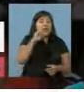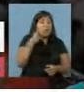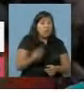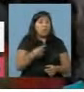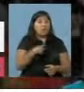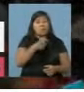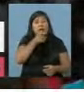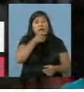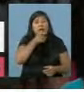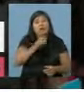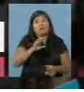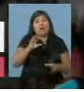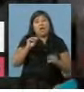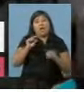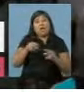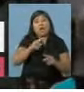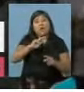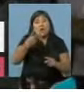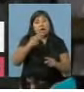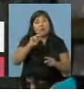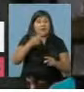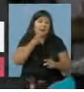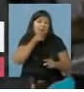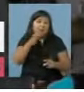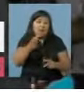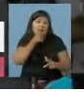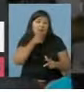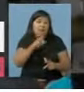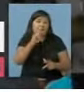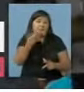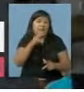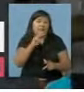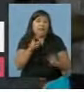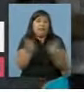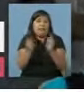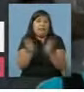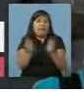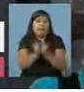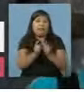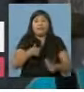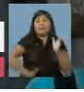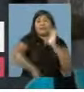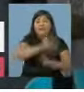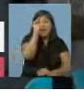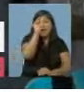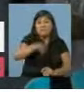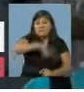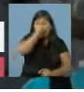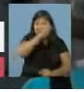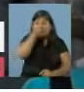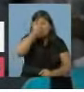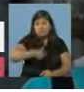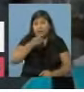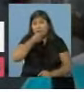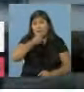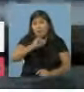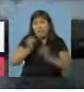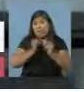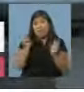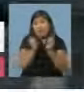hace política así. Se terminó la política de solamente alguien que hable y se vaya. A mí me gusta que me reten lo que hacemos